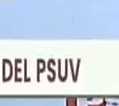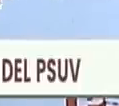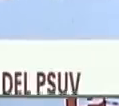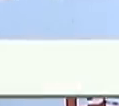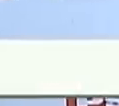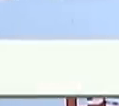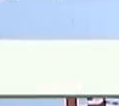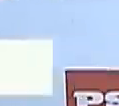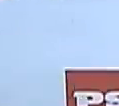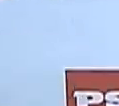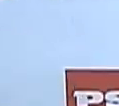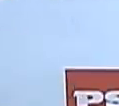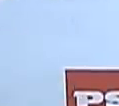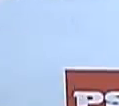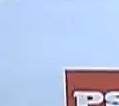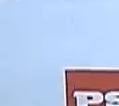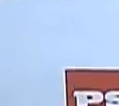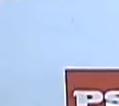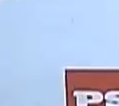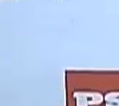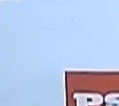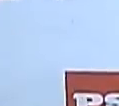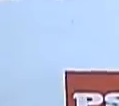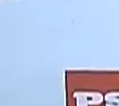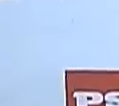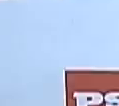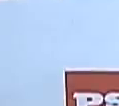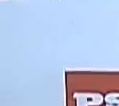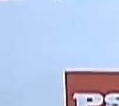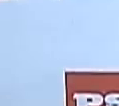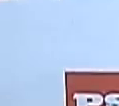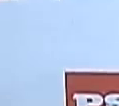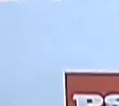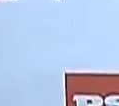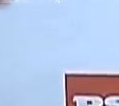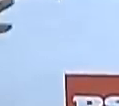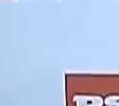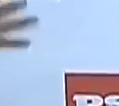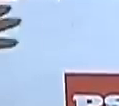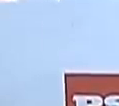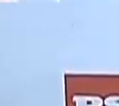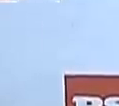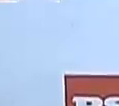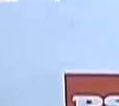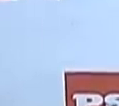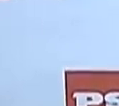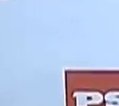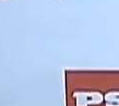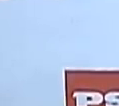y que ha abordado el primer vicepresidente del Partido Socialista Unido de Venezuela, Diosdado Cabello. Con estos